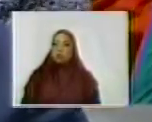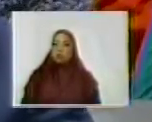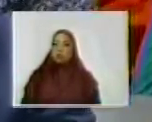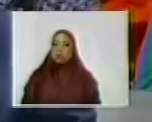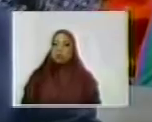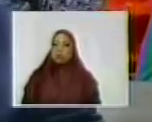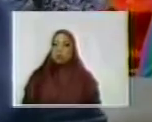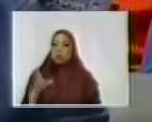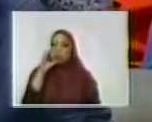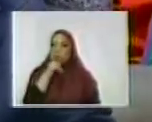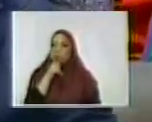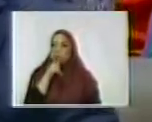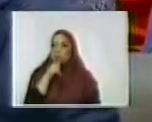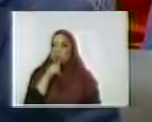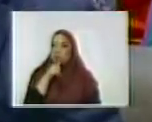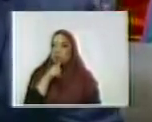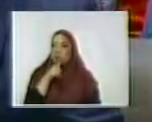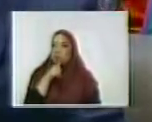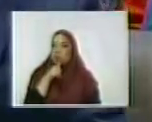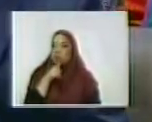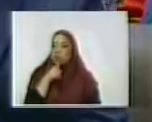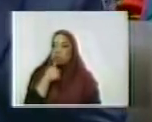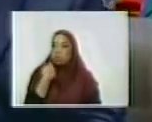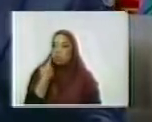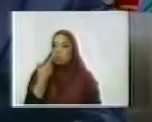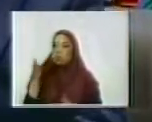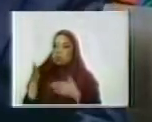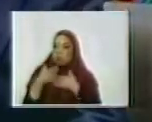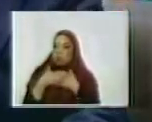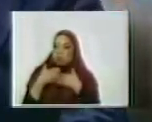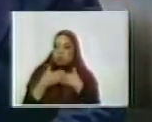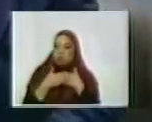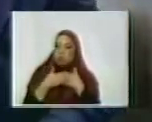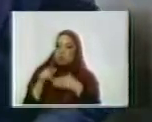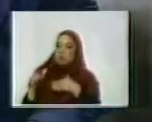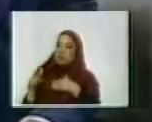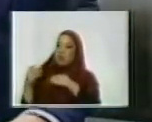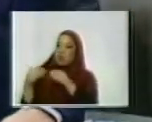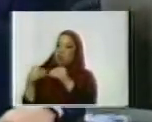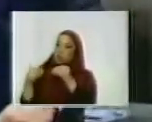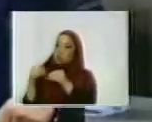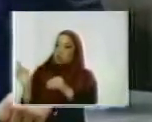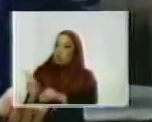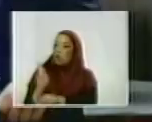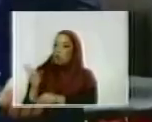Sin pasar por el bloqueo y la agresión,